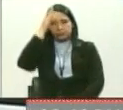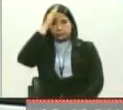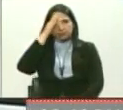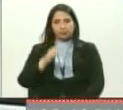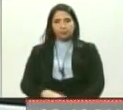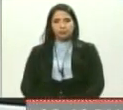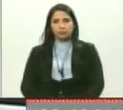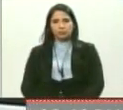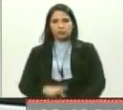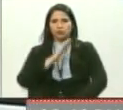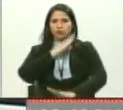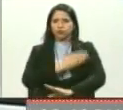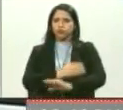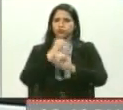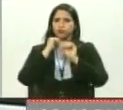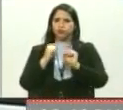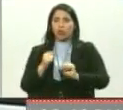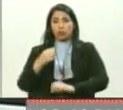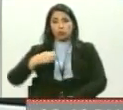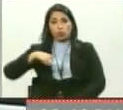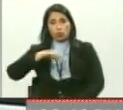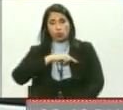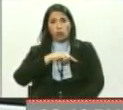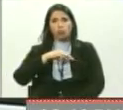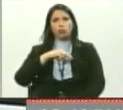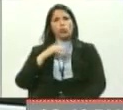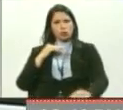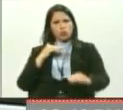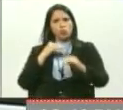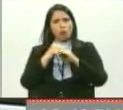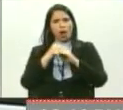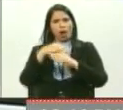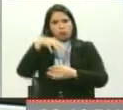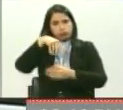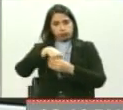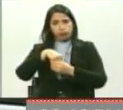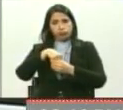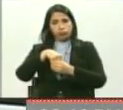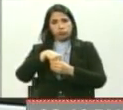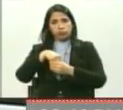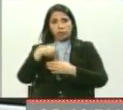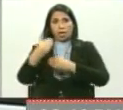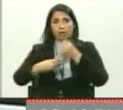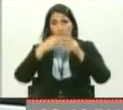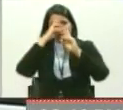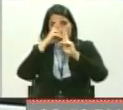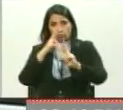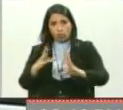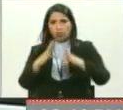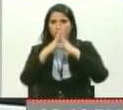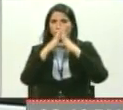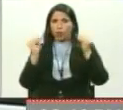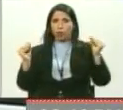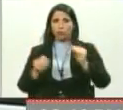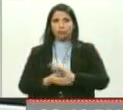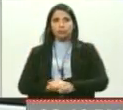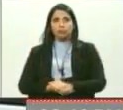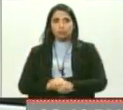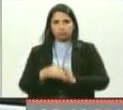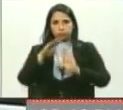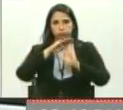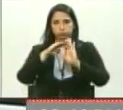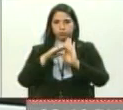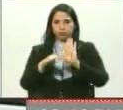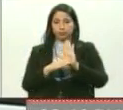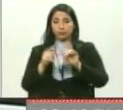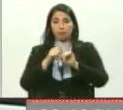y radical. Nosotros estamos igual, pues, en la casa, cumpliendo con todo, con todos los protocolos